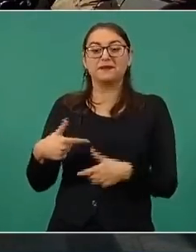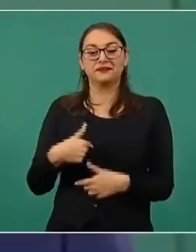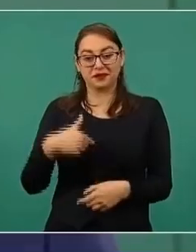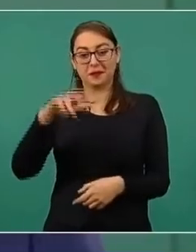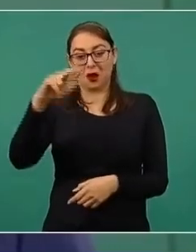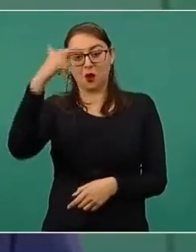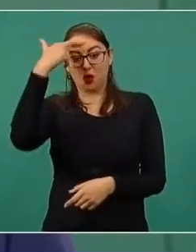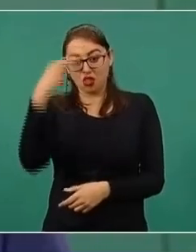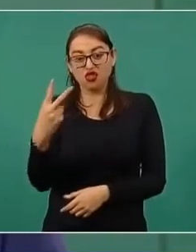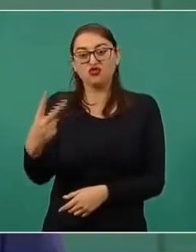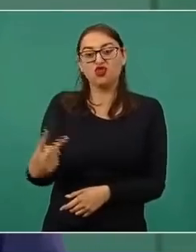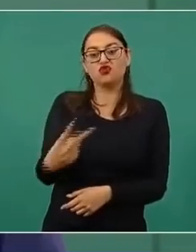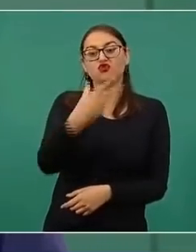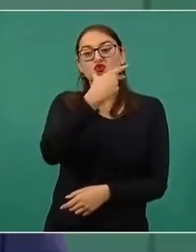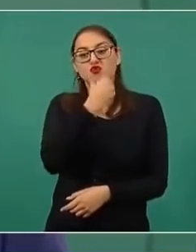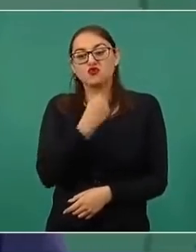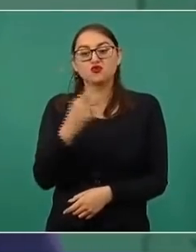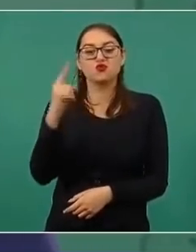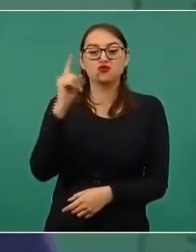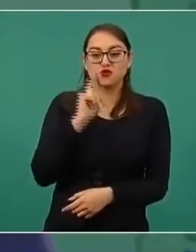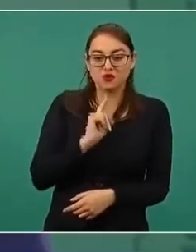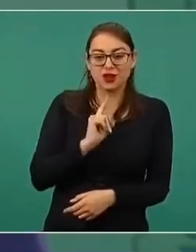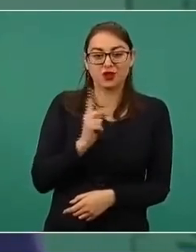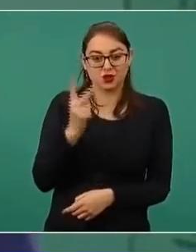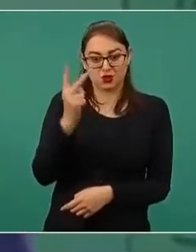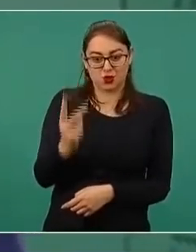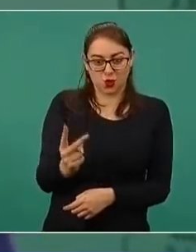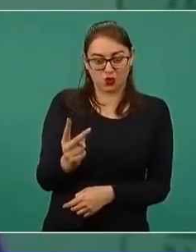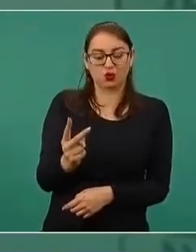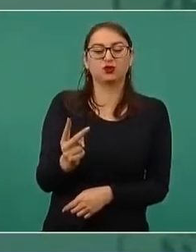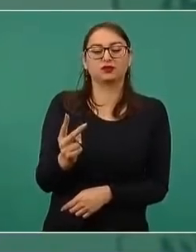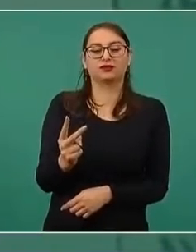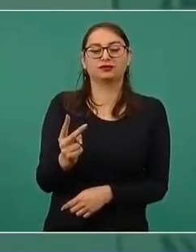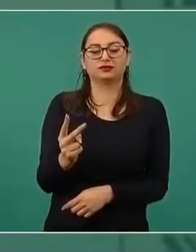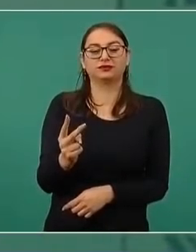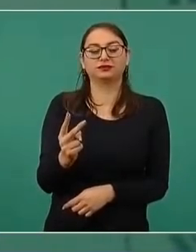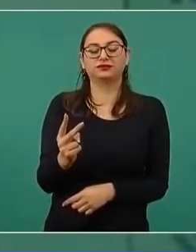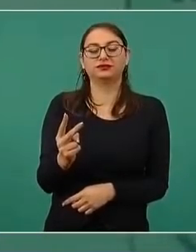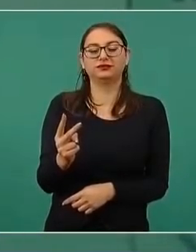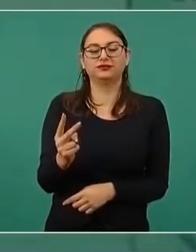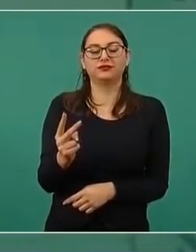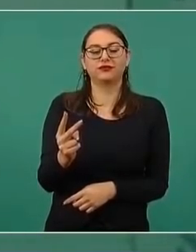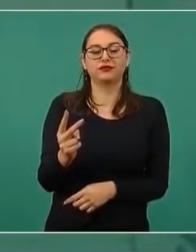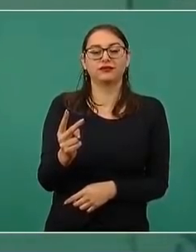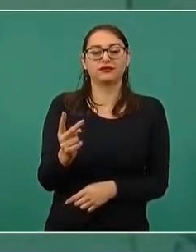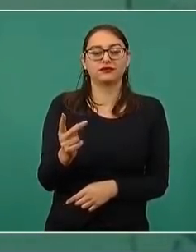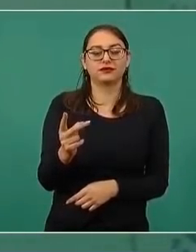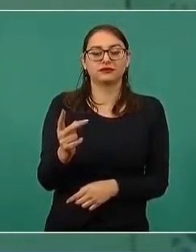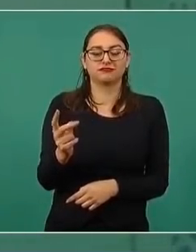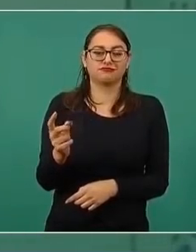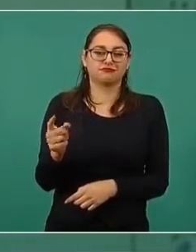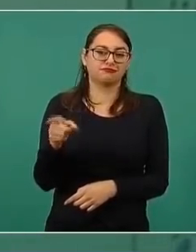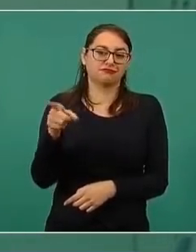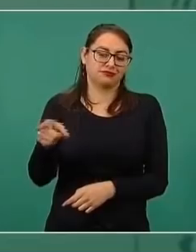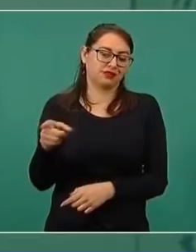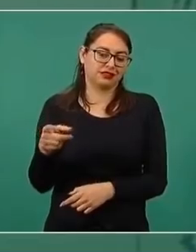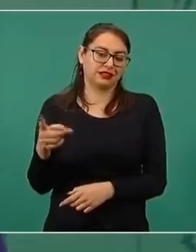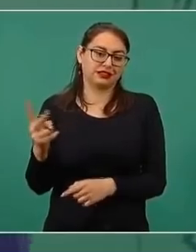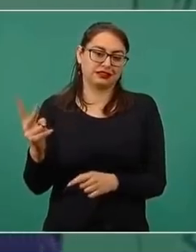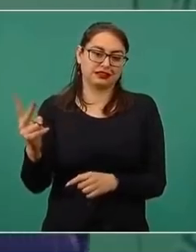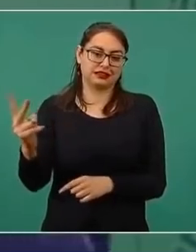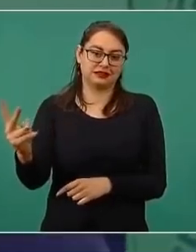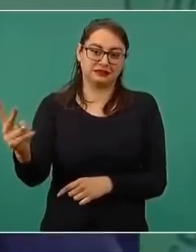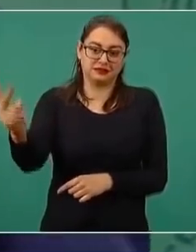señora, ya cerca de ahí de Angostura,